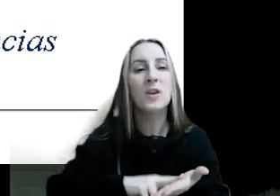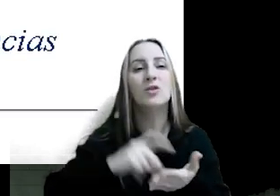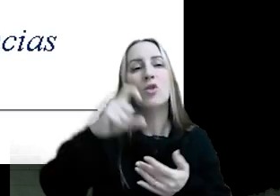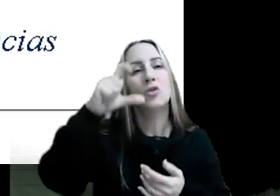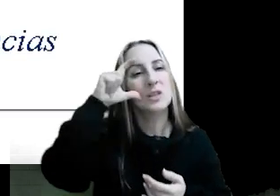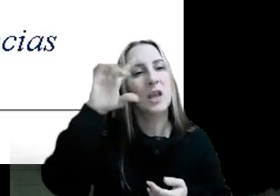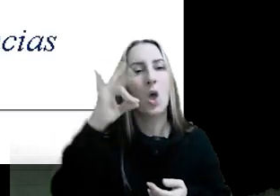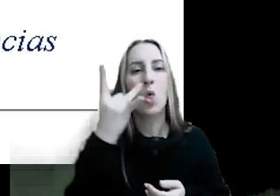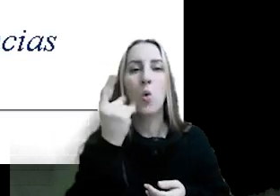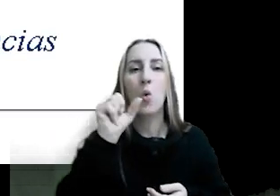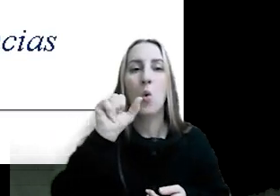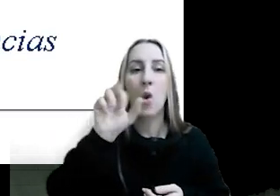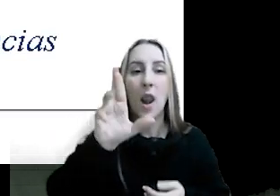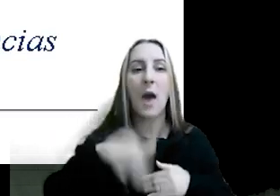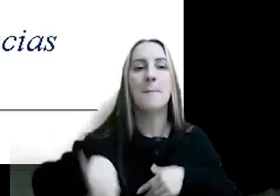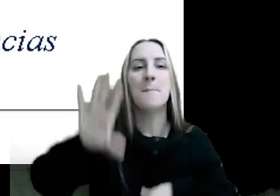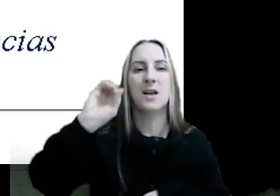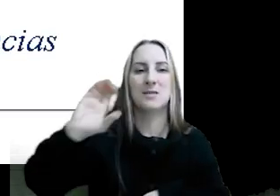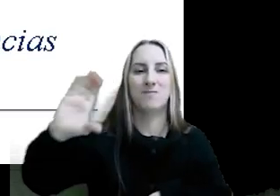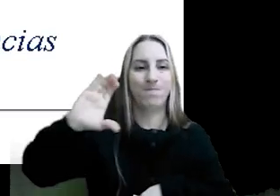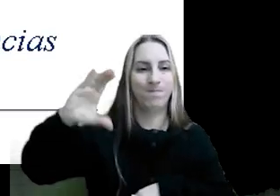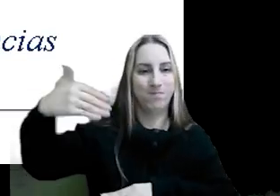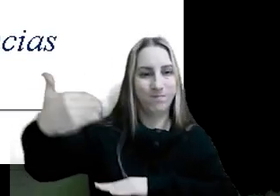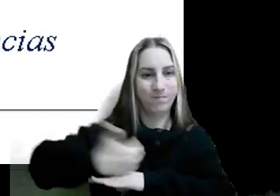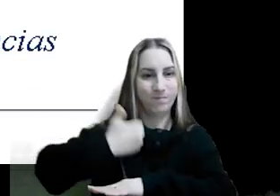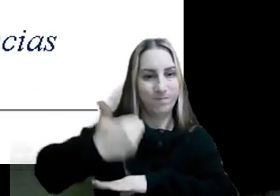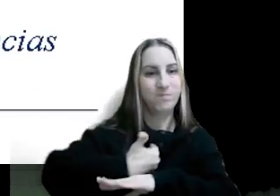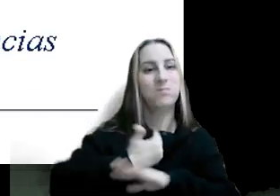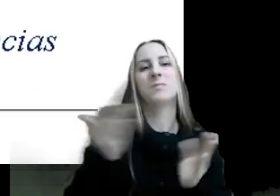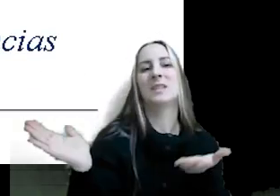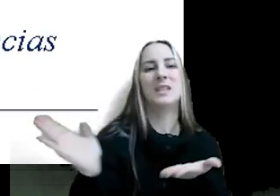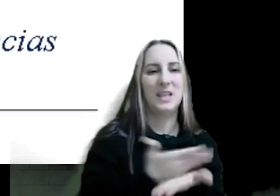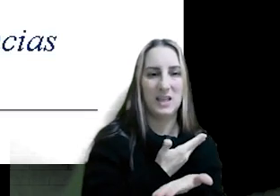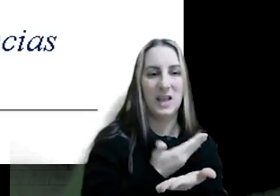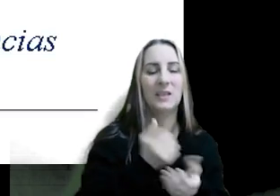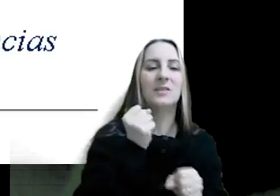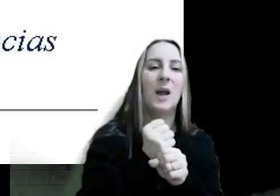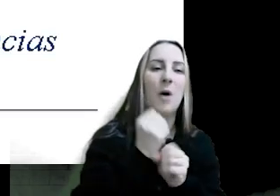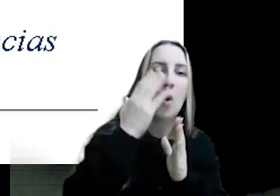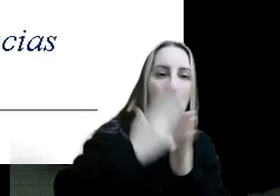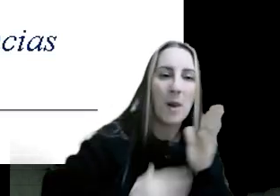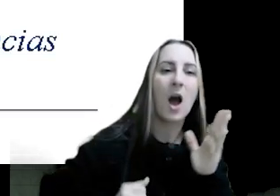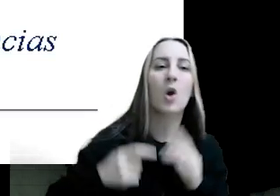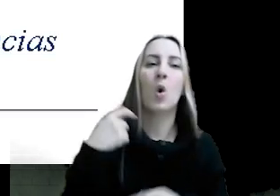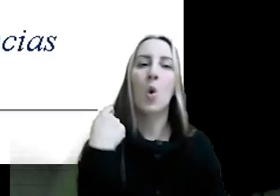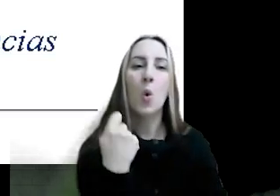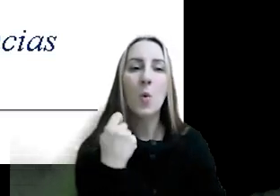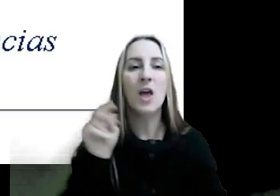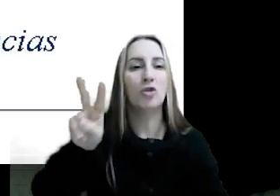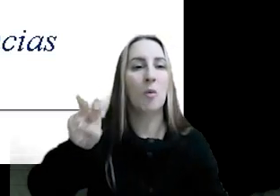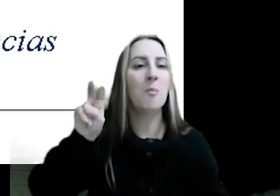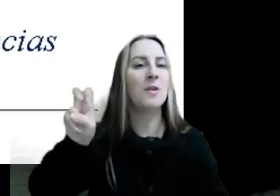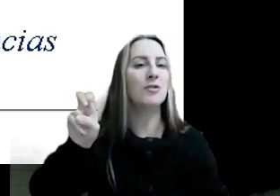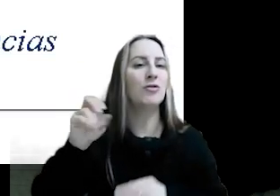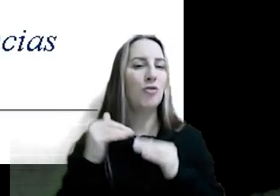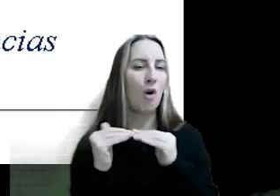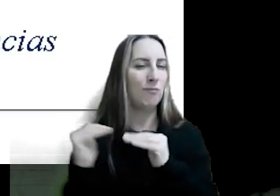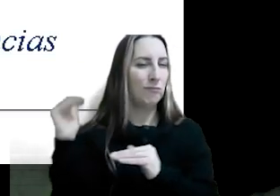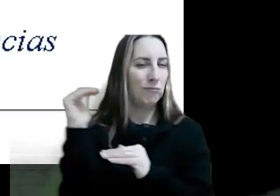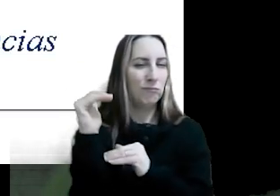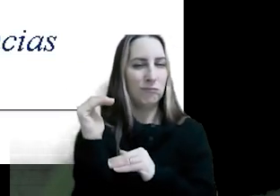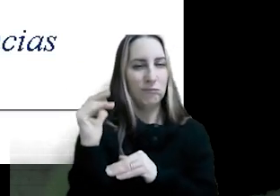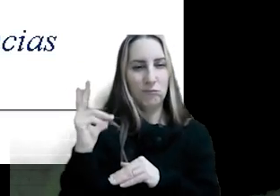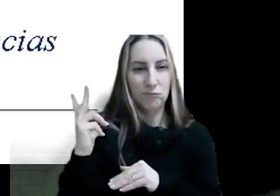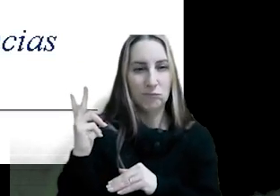sobre los mayores ingresos del trabajo en relación de dependencia, jubilaciones y pensiones de privilegio, que es el